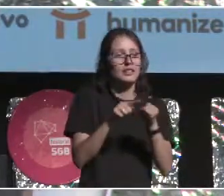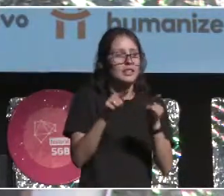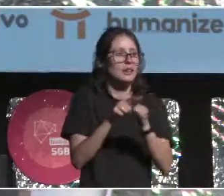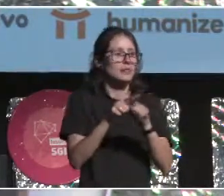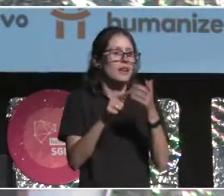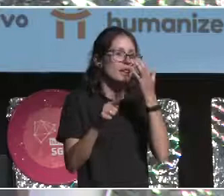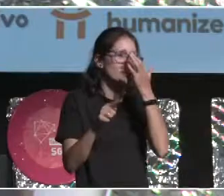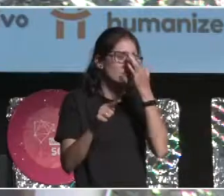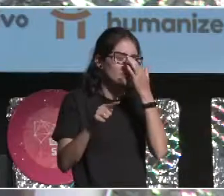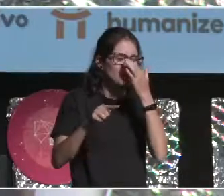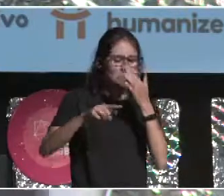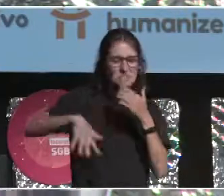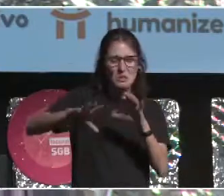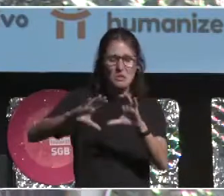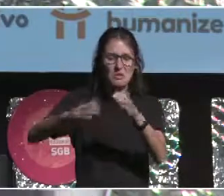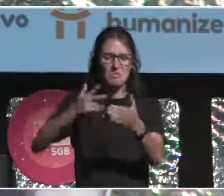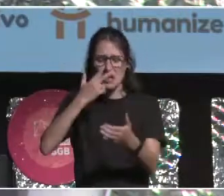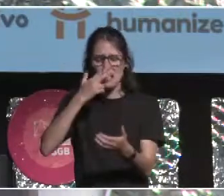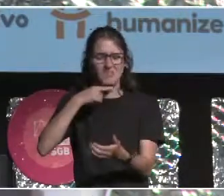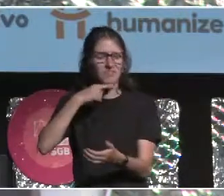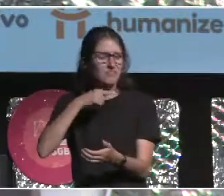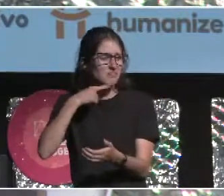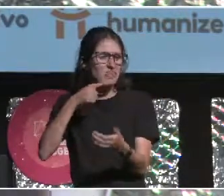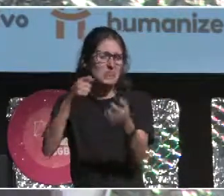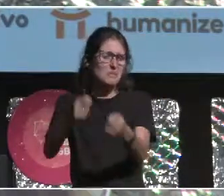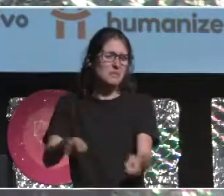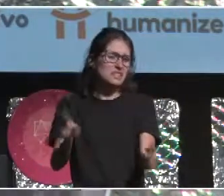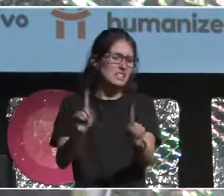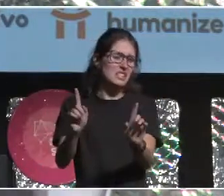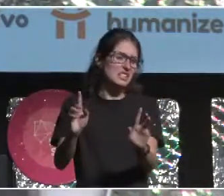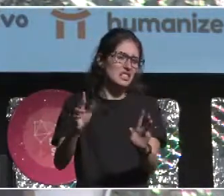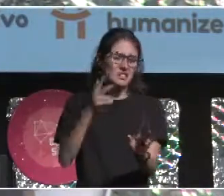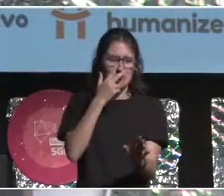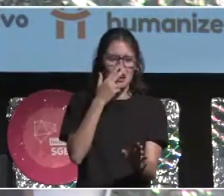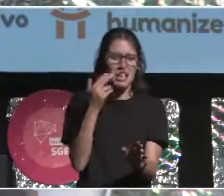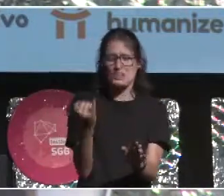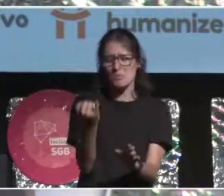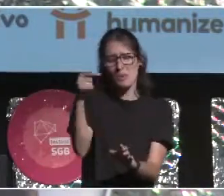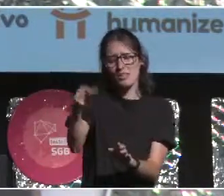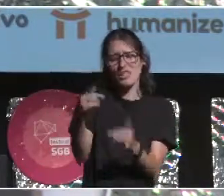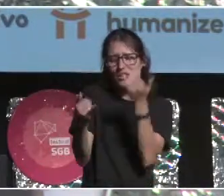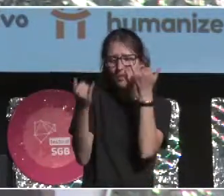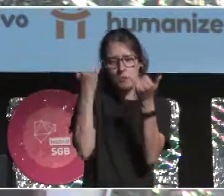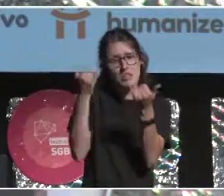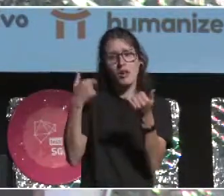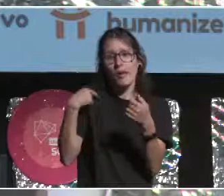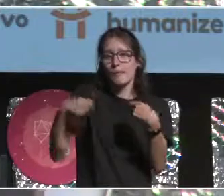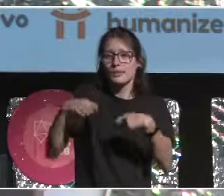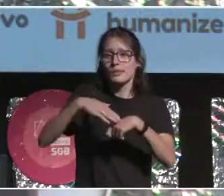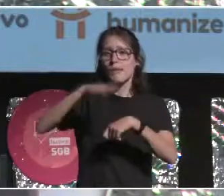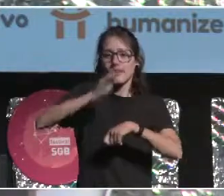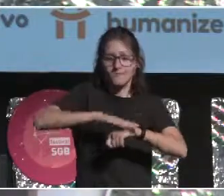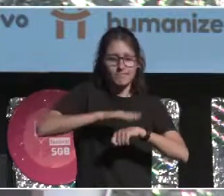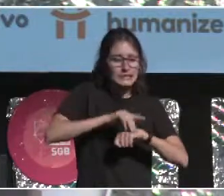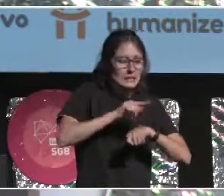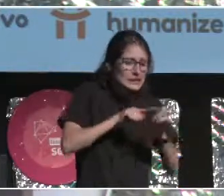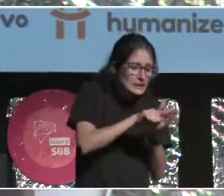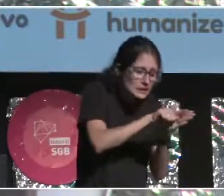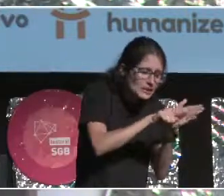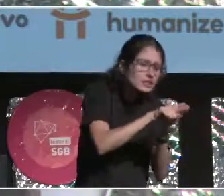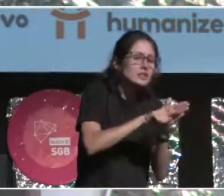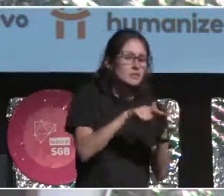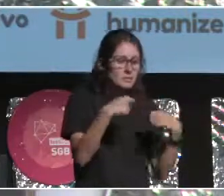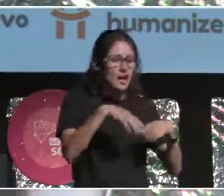data que está ahí no es relevante, no la necesito. Tengo que seguir buscando más información porque no me sirve para mi estudio